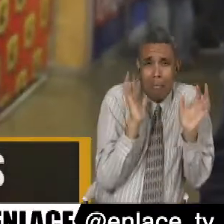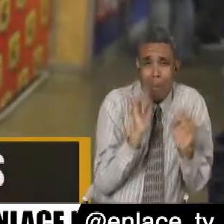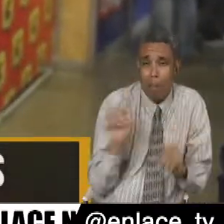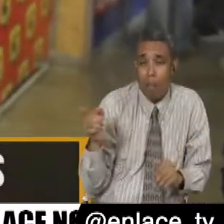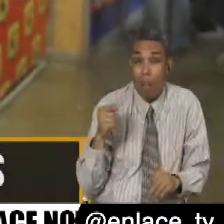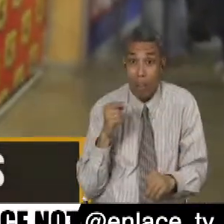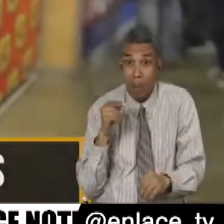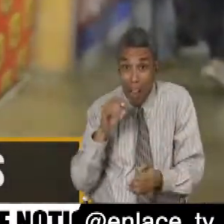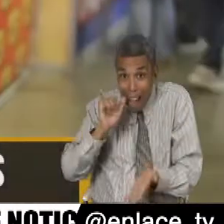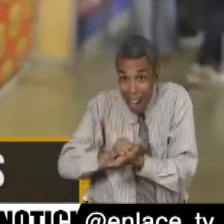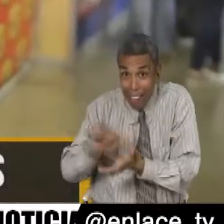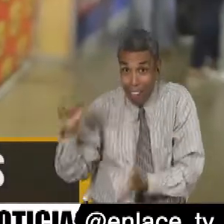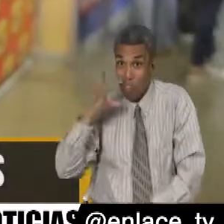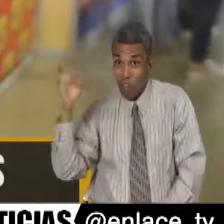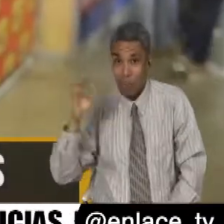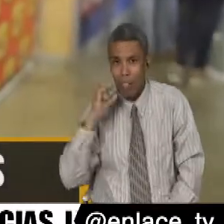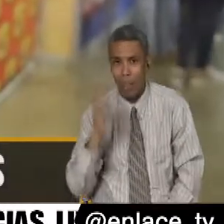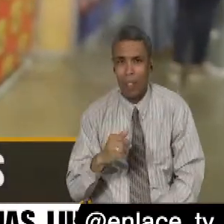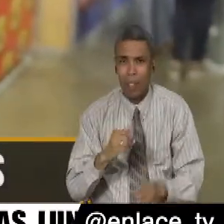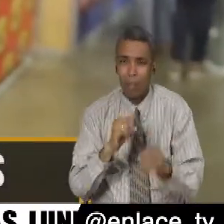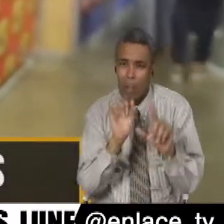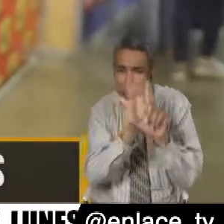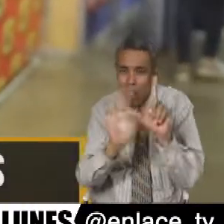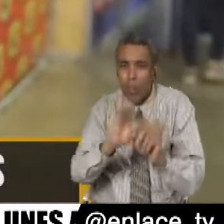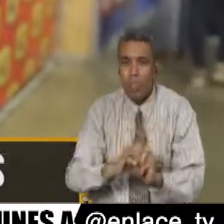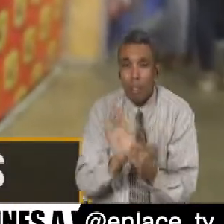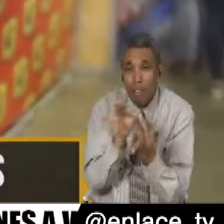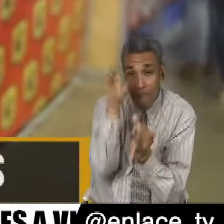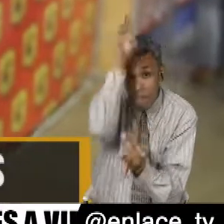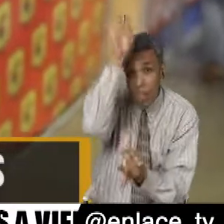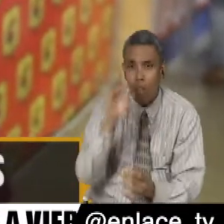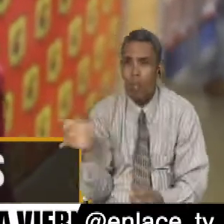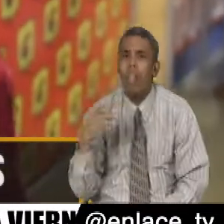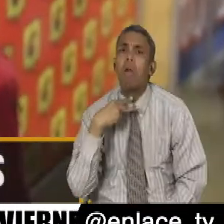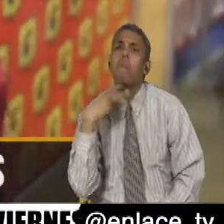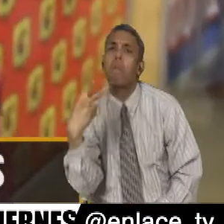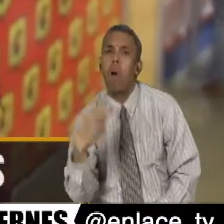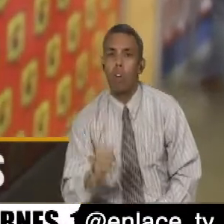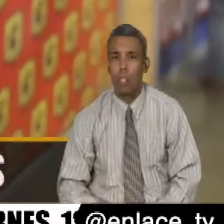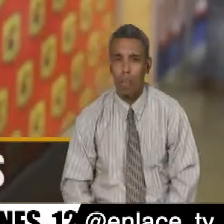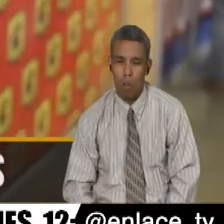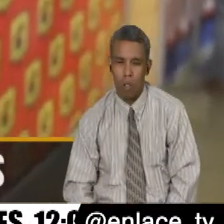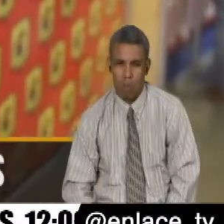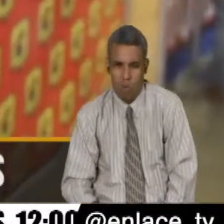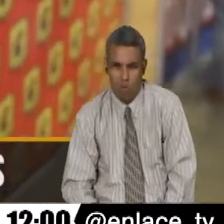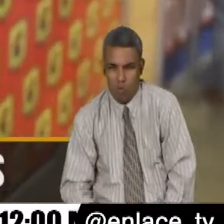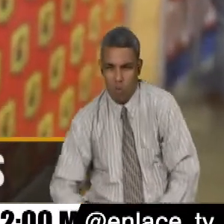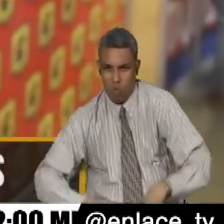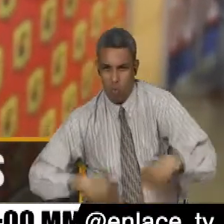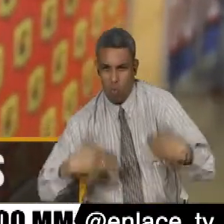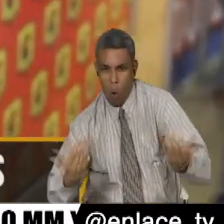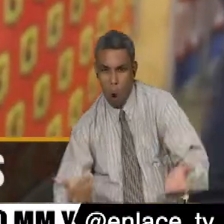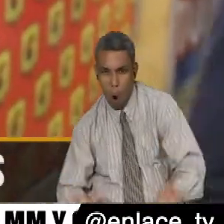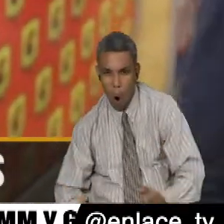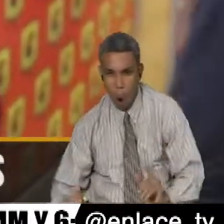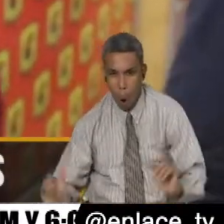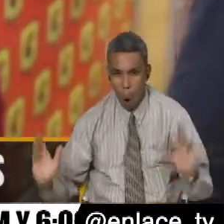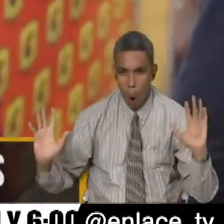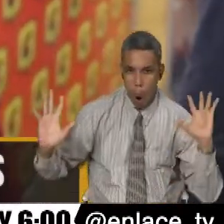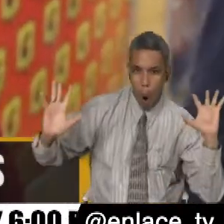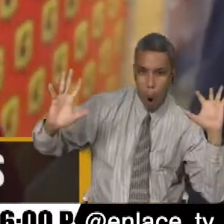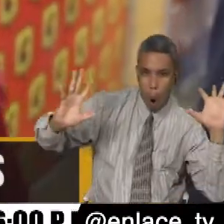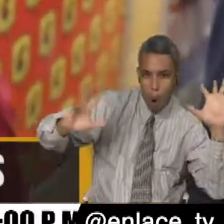siquiera son cosas que te dan miedo por eso menos falta cuando me da miedo pero todos como que si hay algo que dice el que y en las frases que